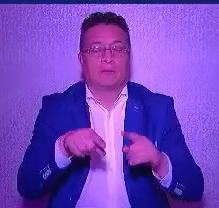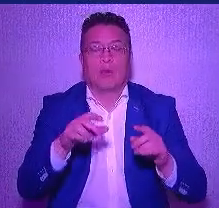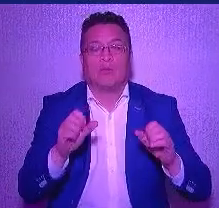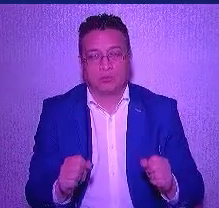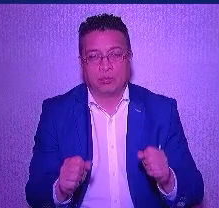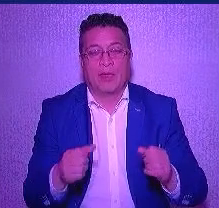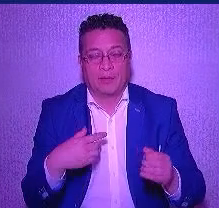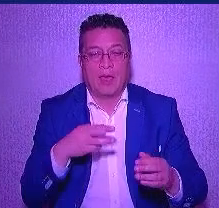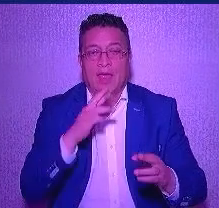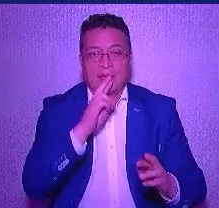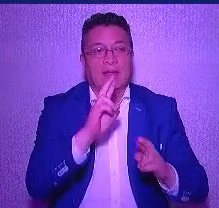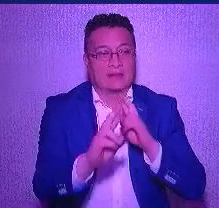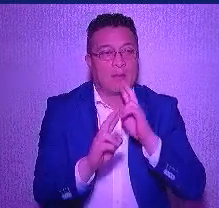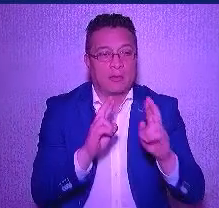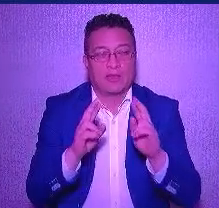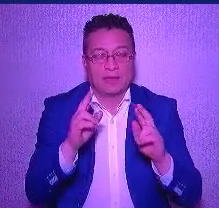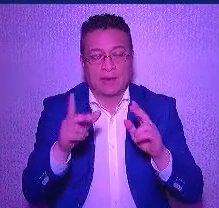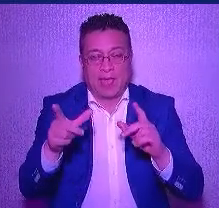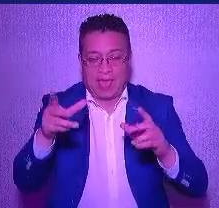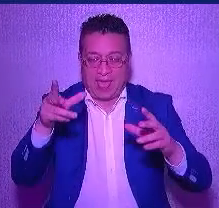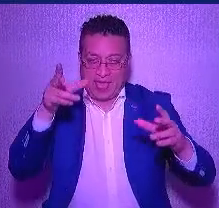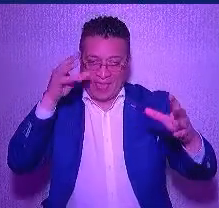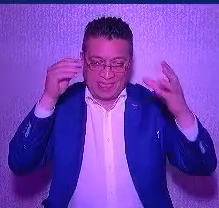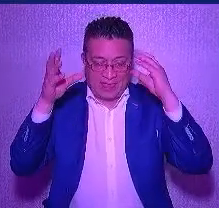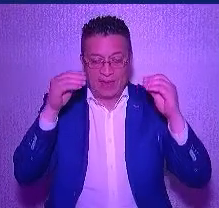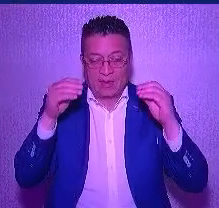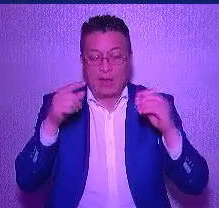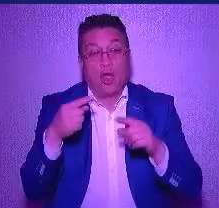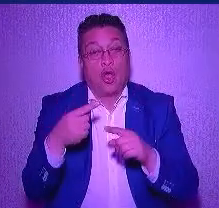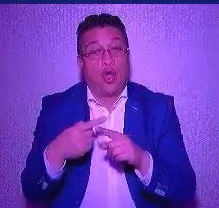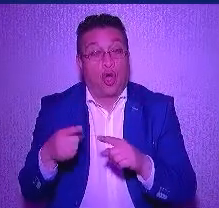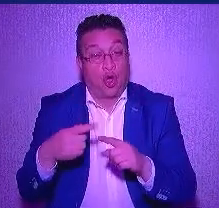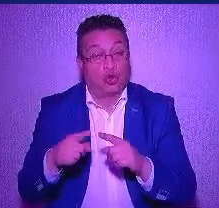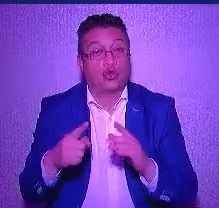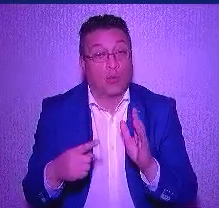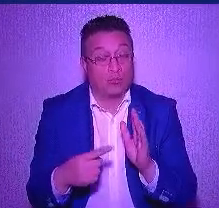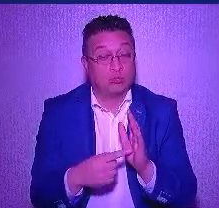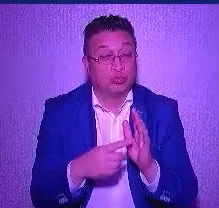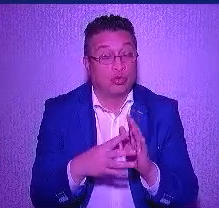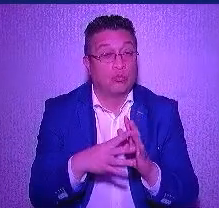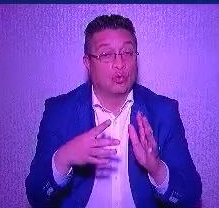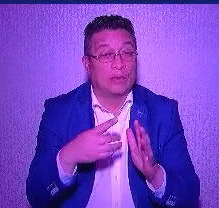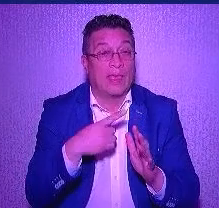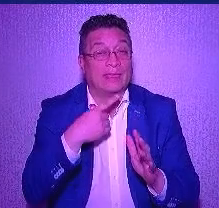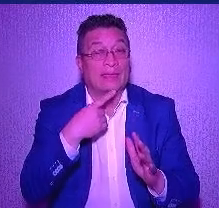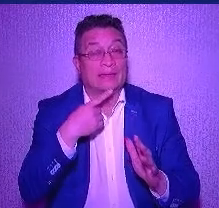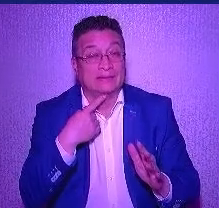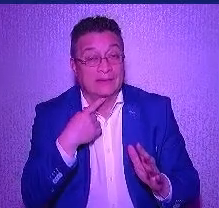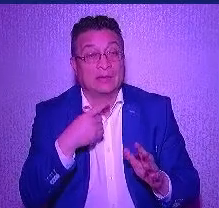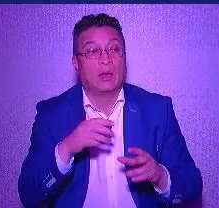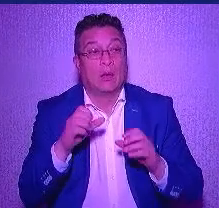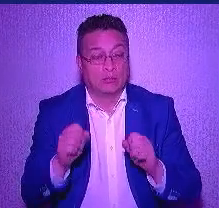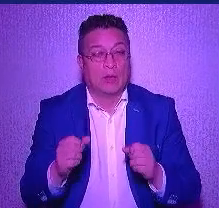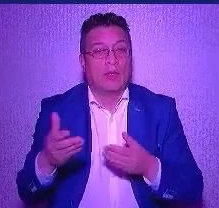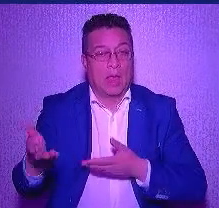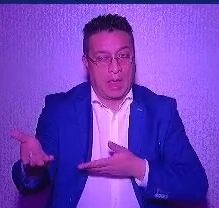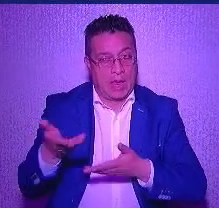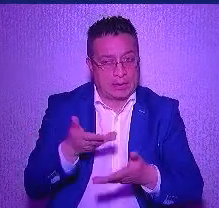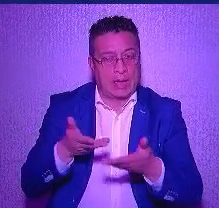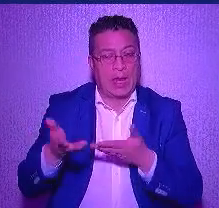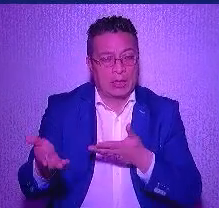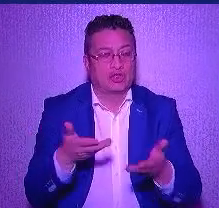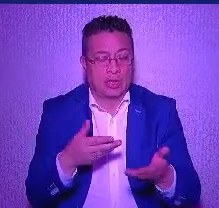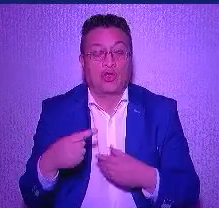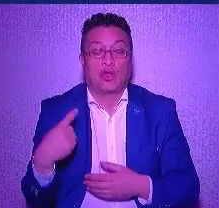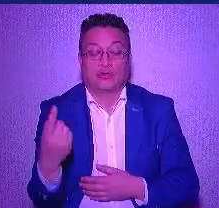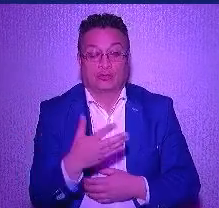responder y entender un otro punto muy interesante de lo que estamos haciendo Es como eso está relacionado a nuestra